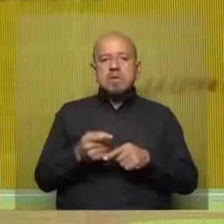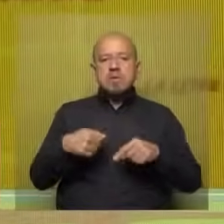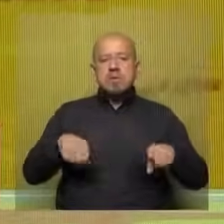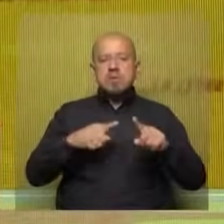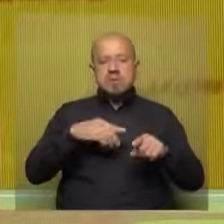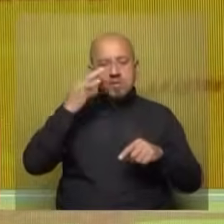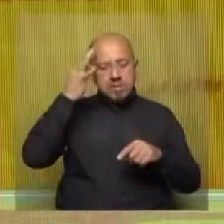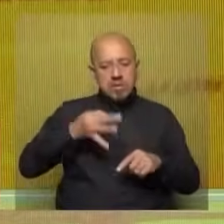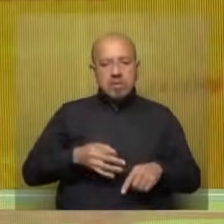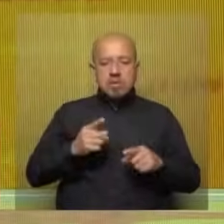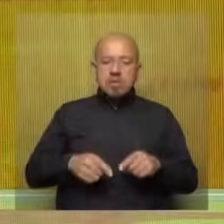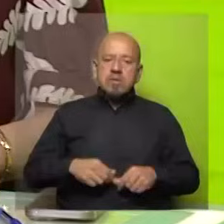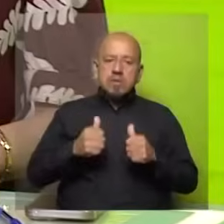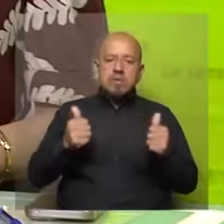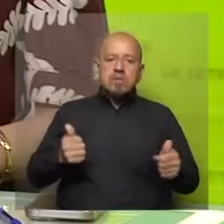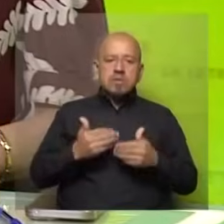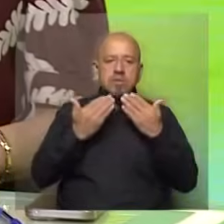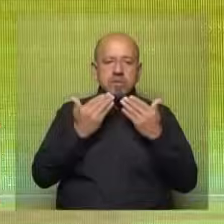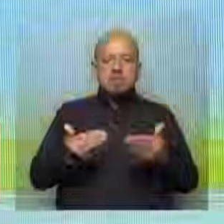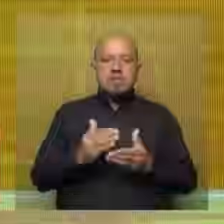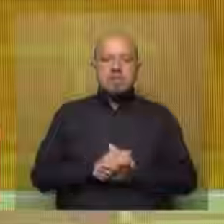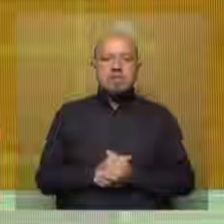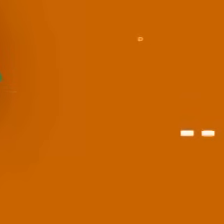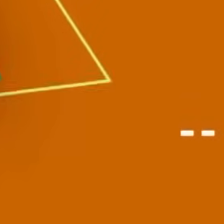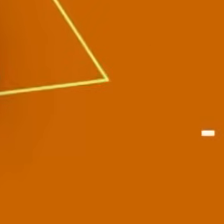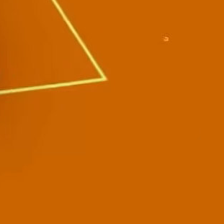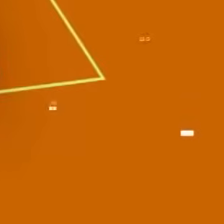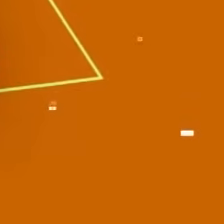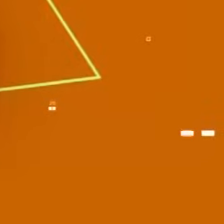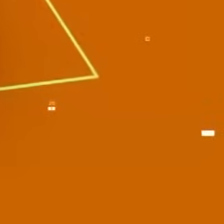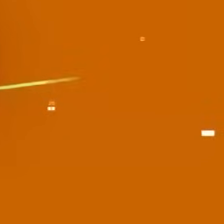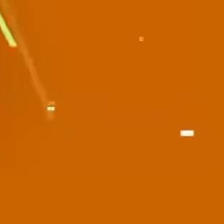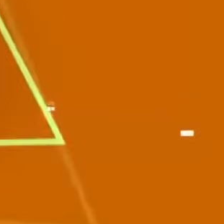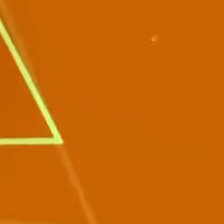realidad. Gracias, intendenta. Muchas gracias. Muchas gracias.